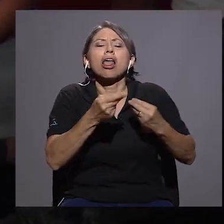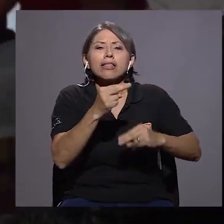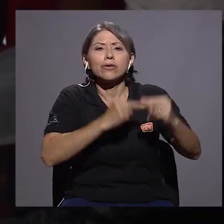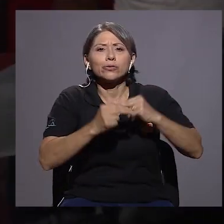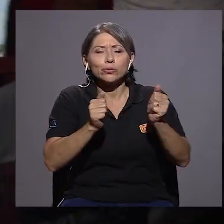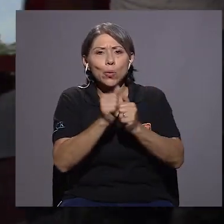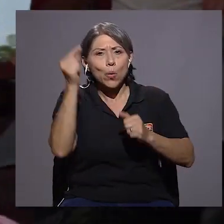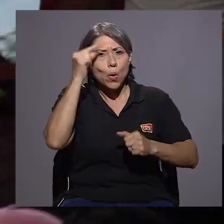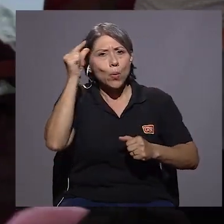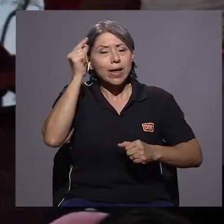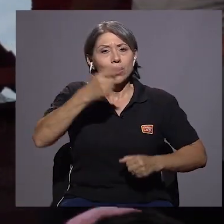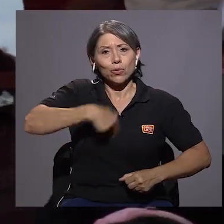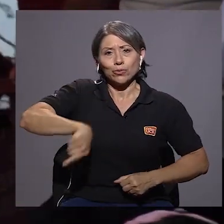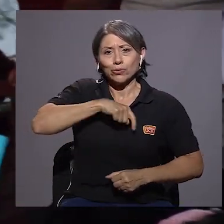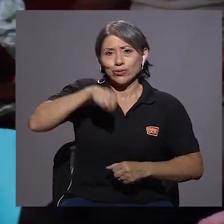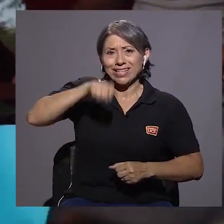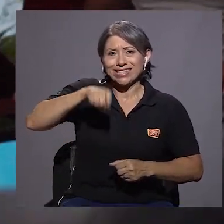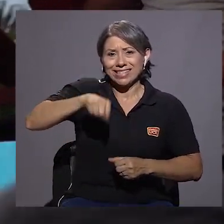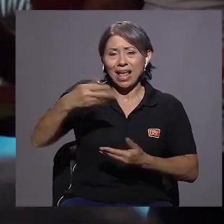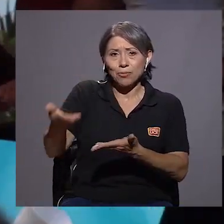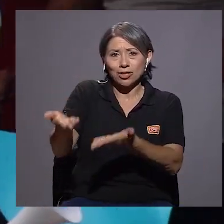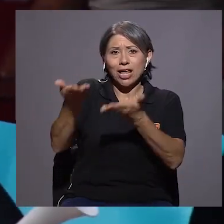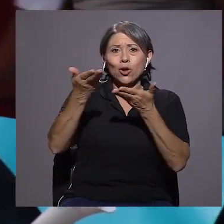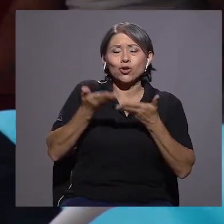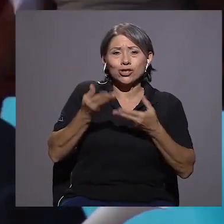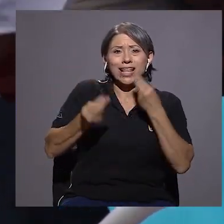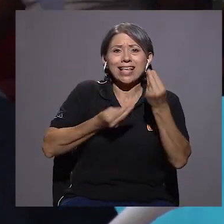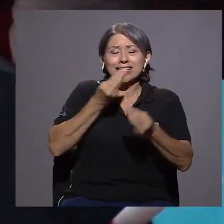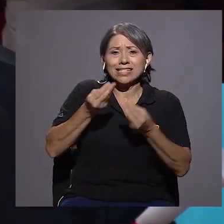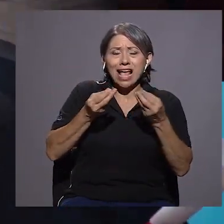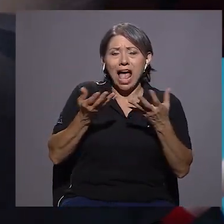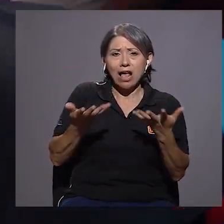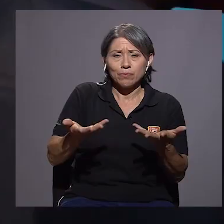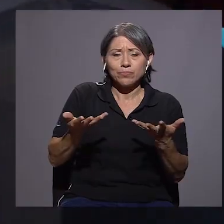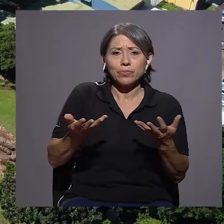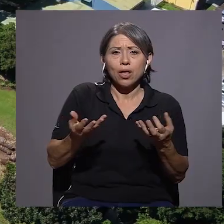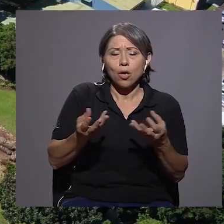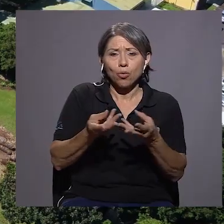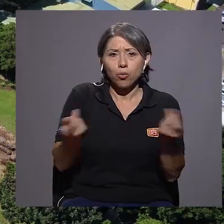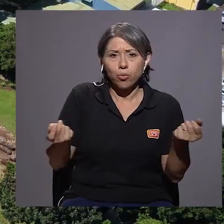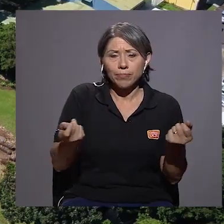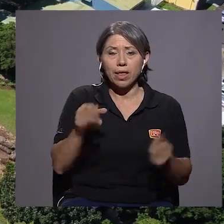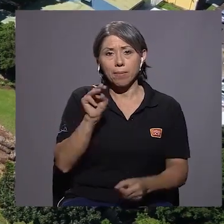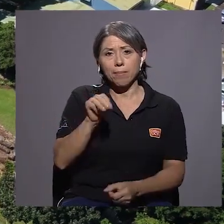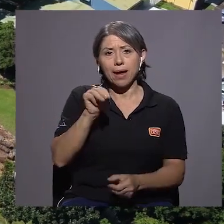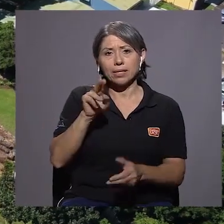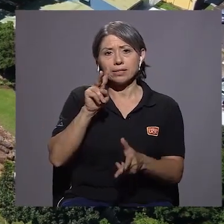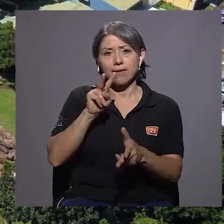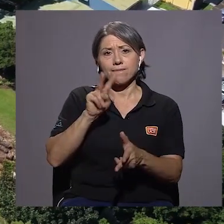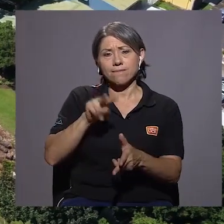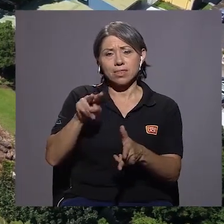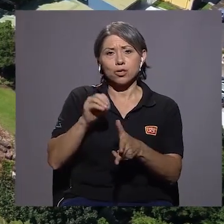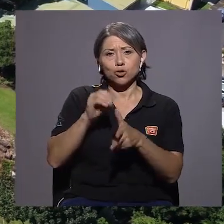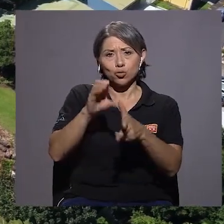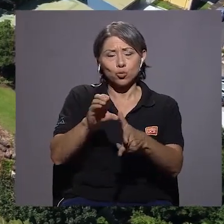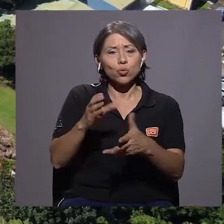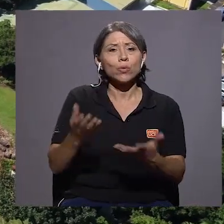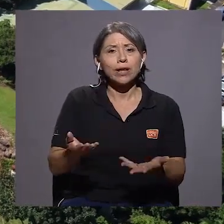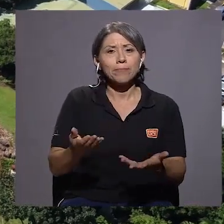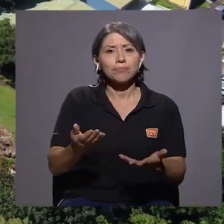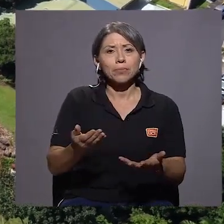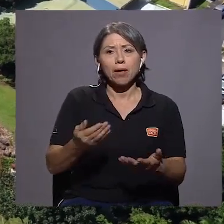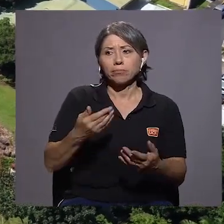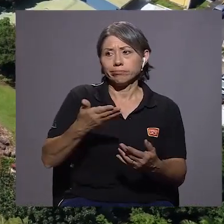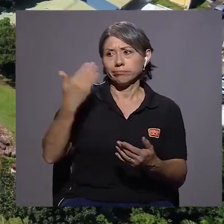gobierno. Necesitamos que nos den espacio a la Tupacocos, por favor. Martes 22 de octubre venimos